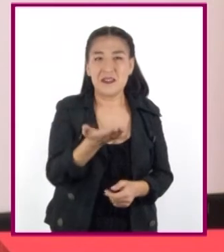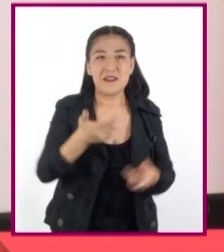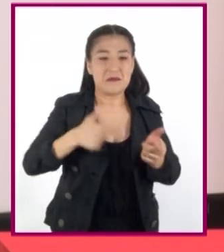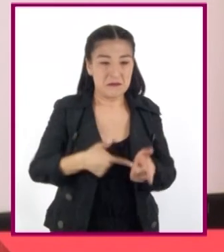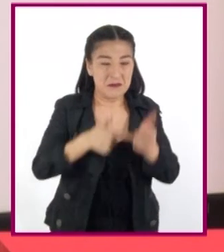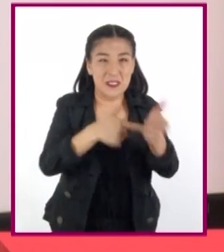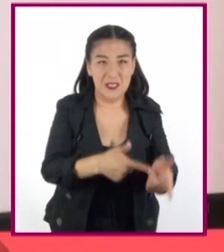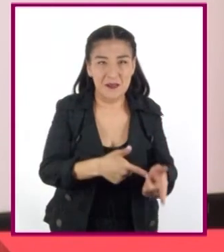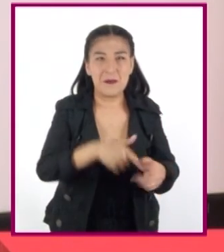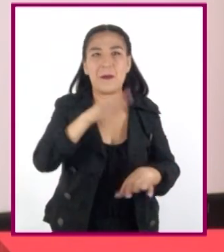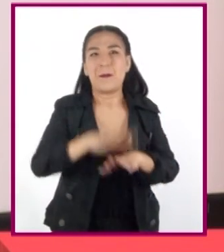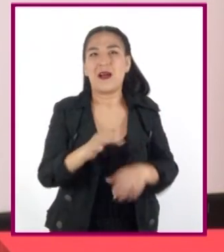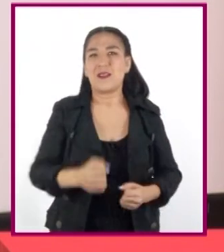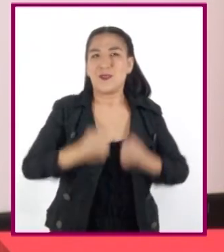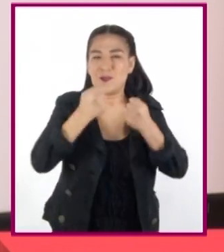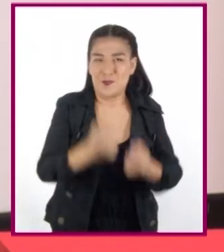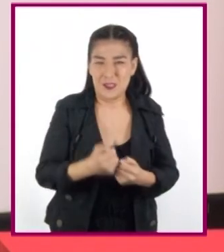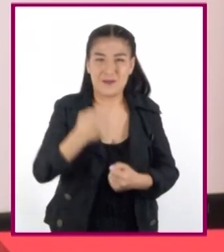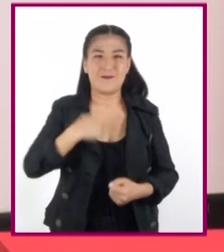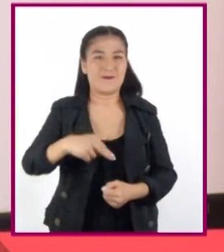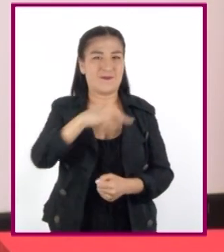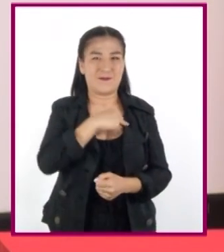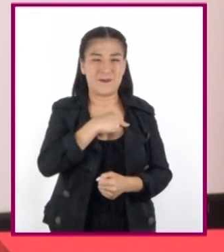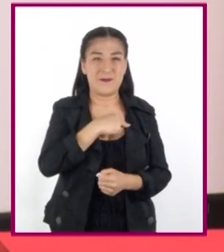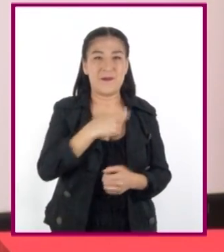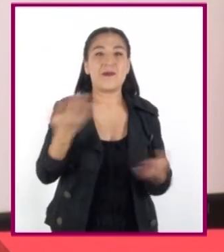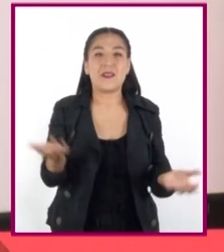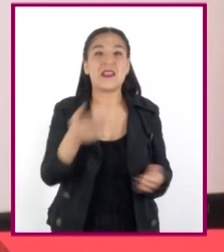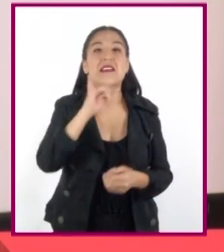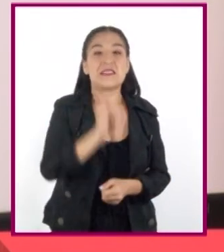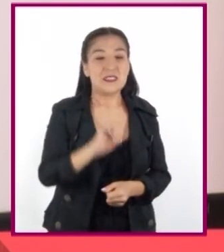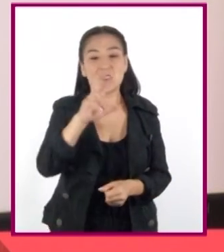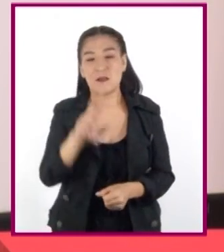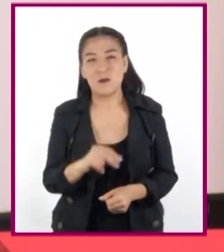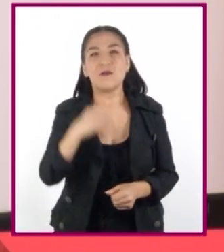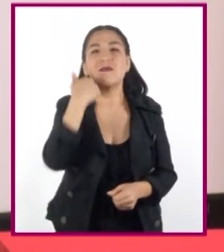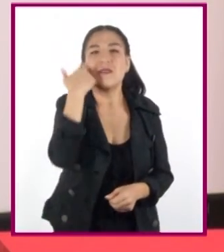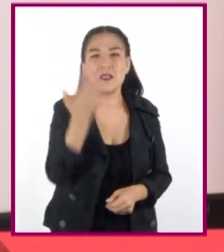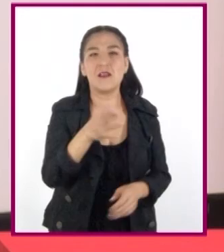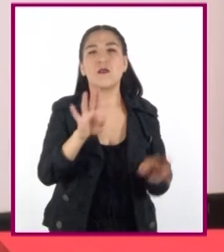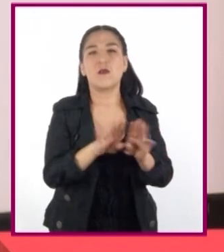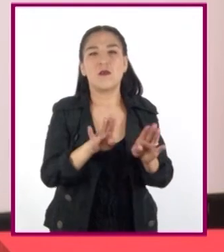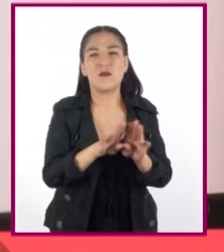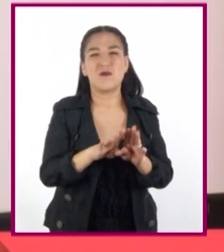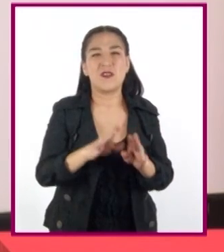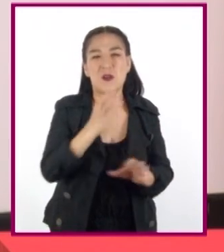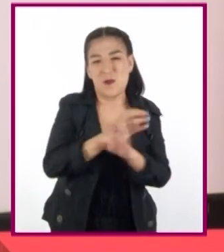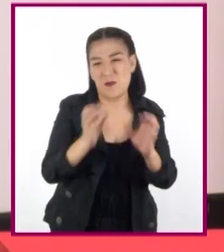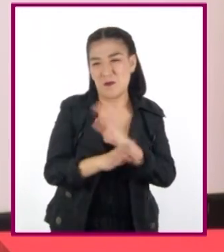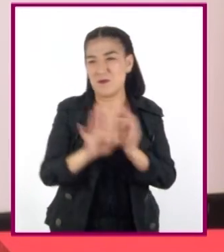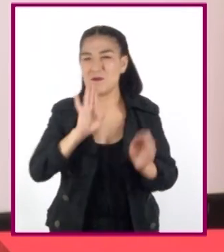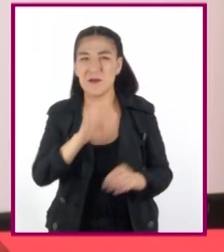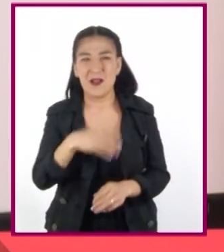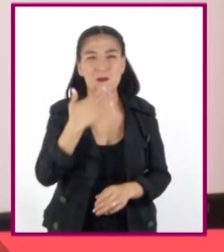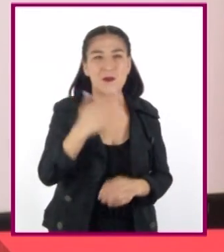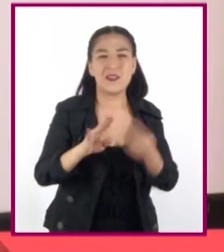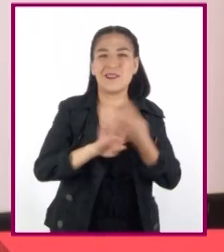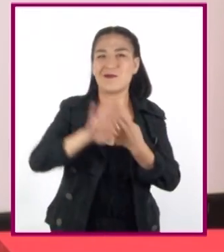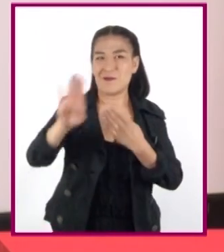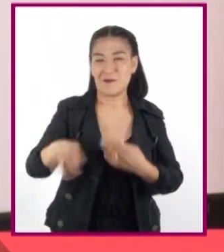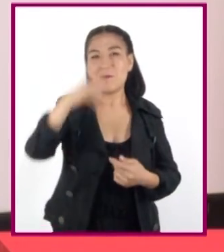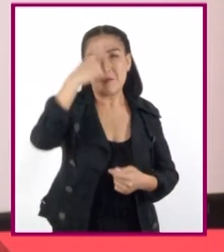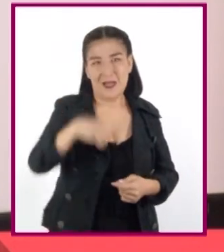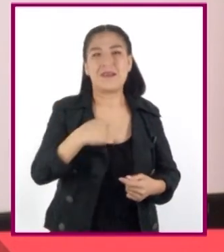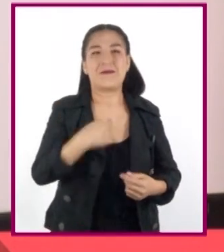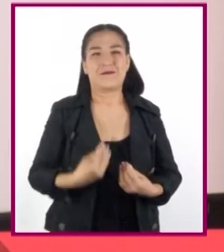continuar fortaleciendo en nosotros y qué no queremos alimentar más como parte de un estilo de